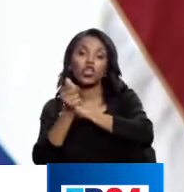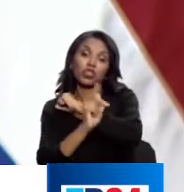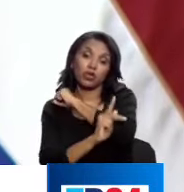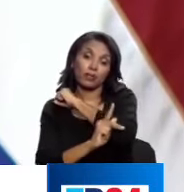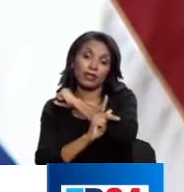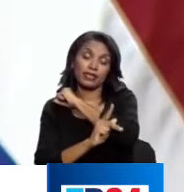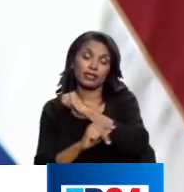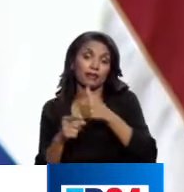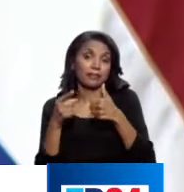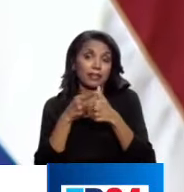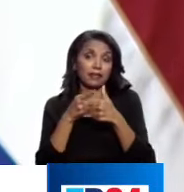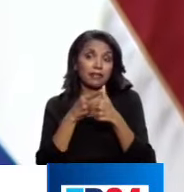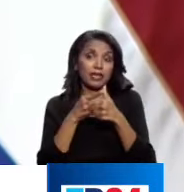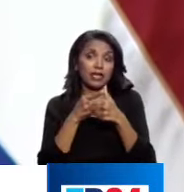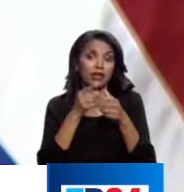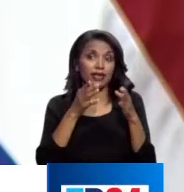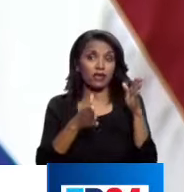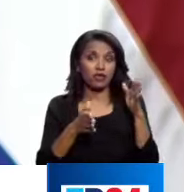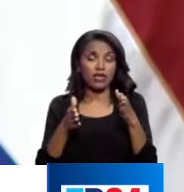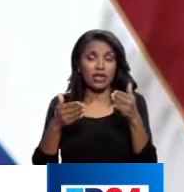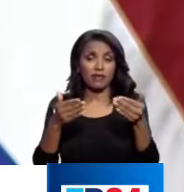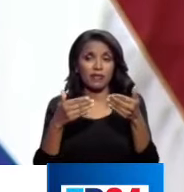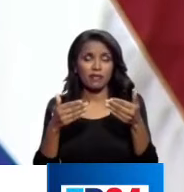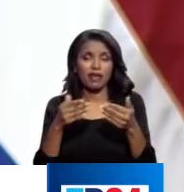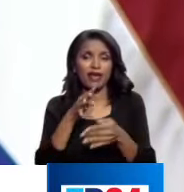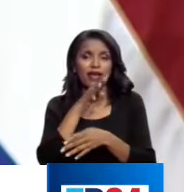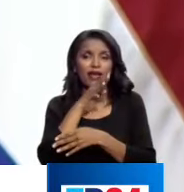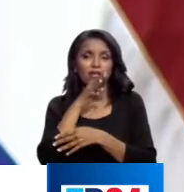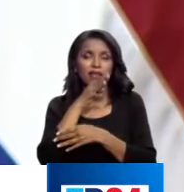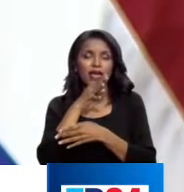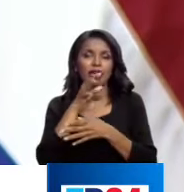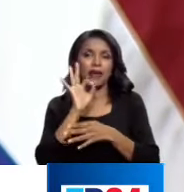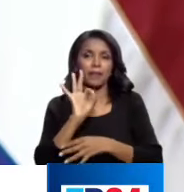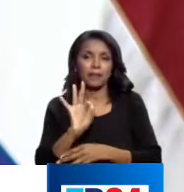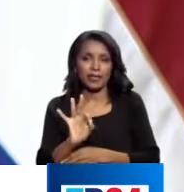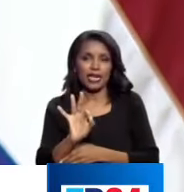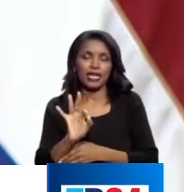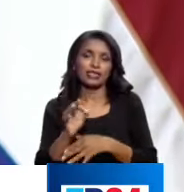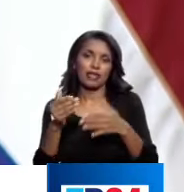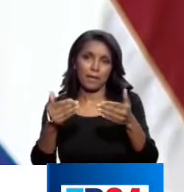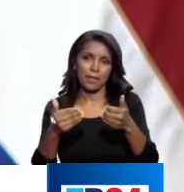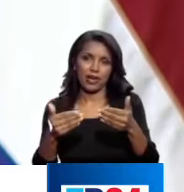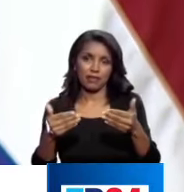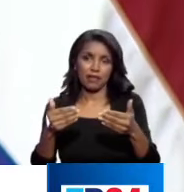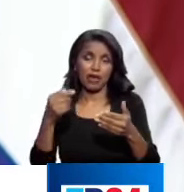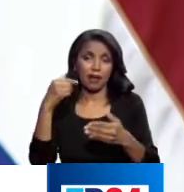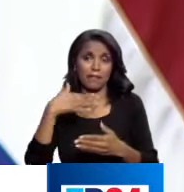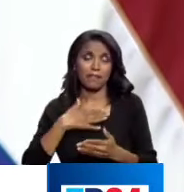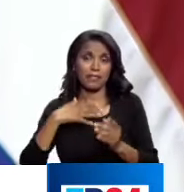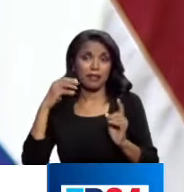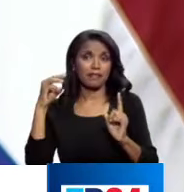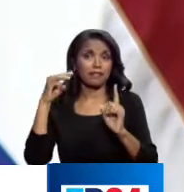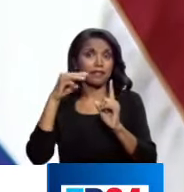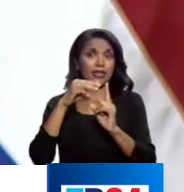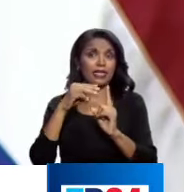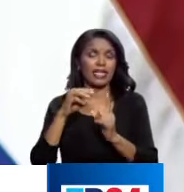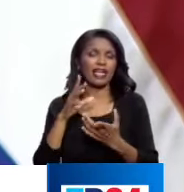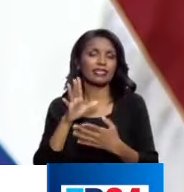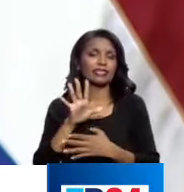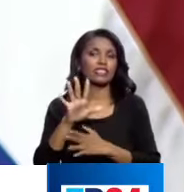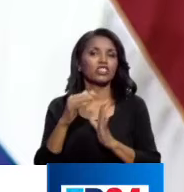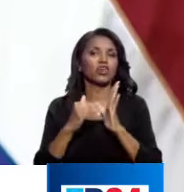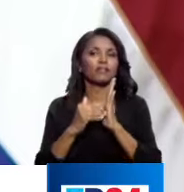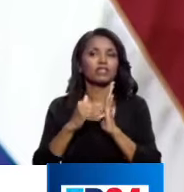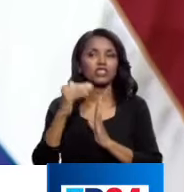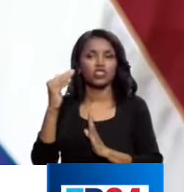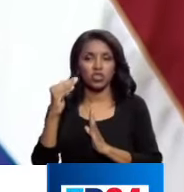queriendo a Panamá, hablando bien de Panamá, hablando de las cosas bien que hacemos. Y nuestra meta es llegar a 5 millones de